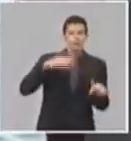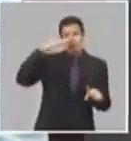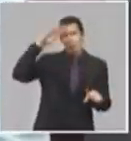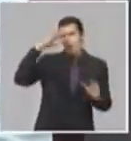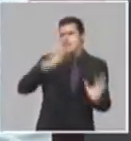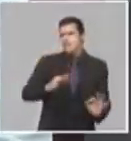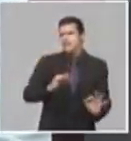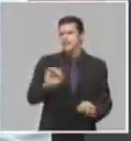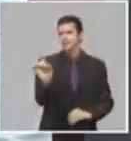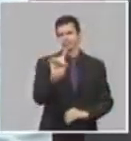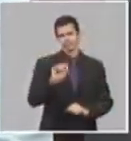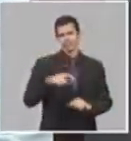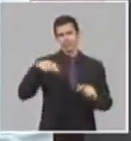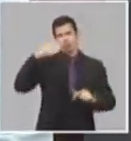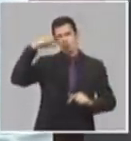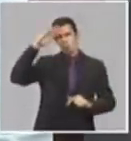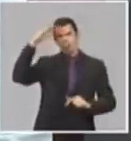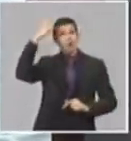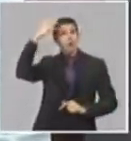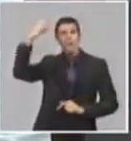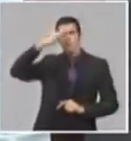mercado.